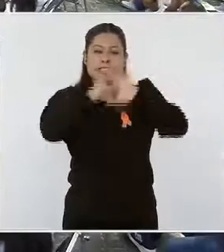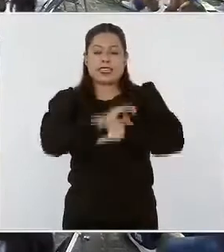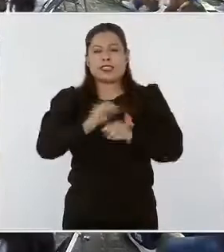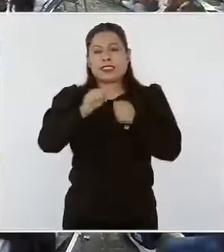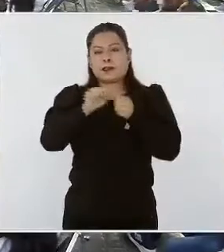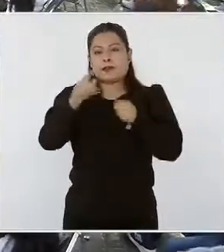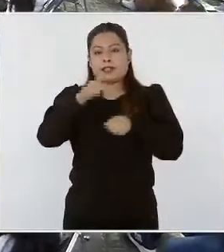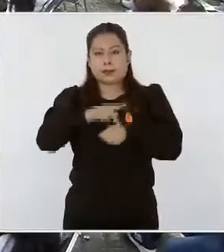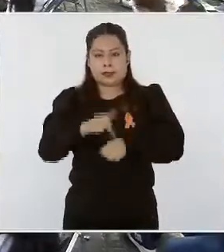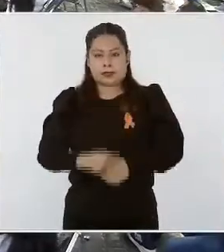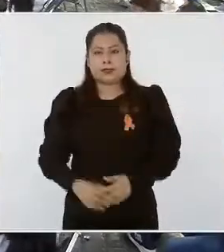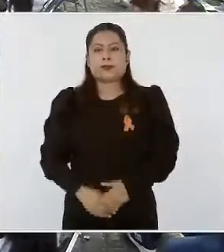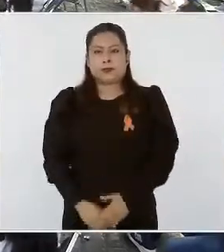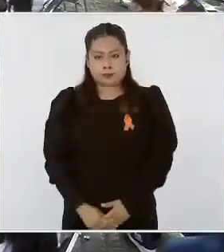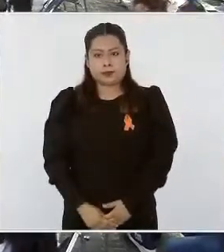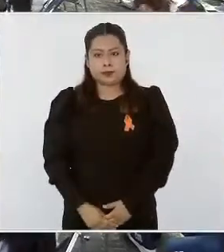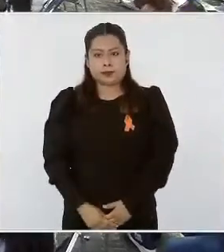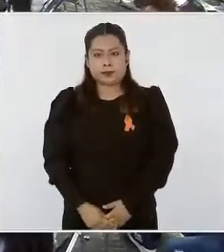de Piedra.